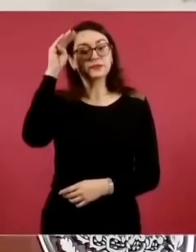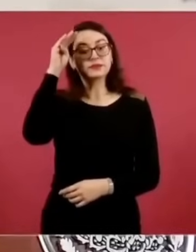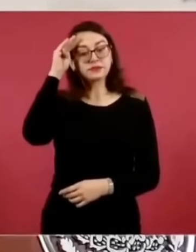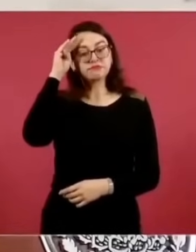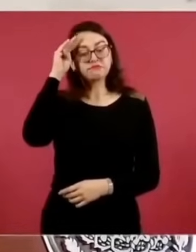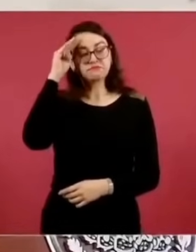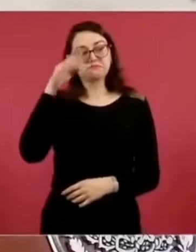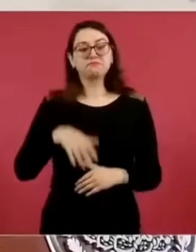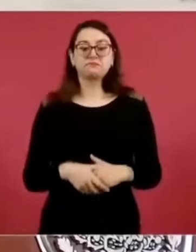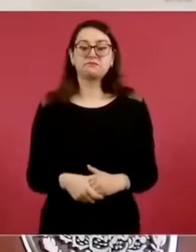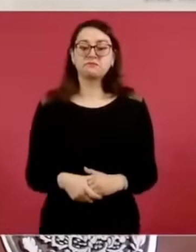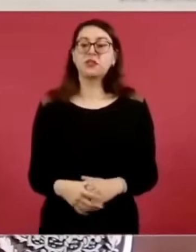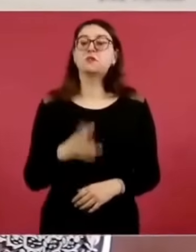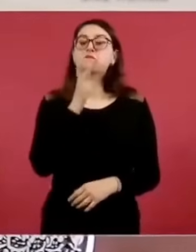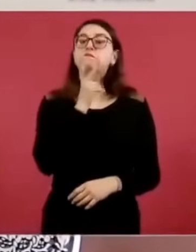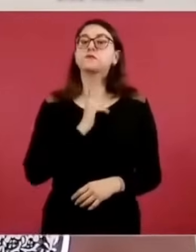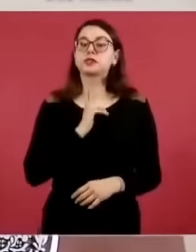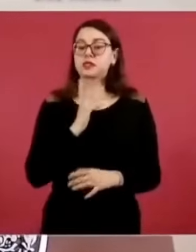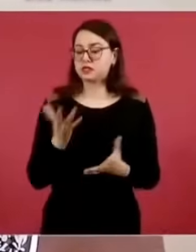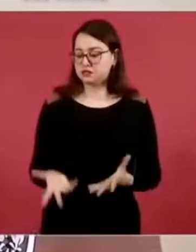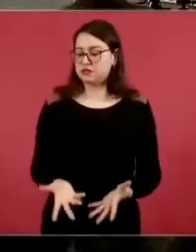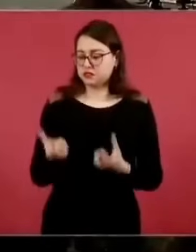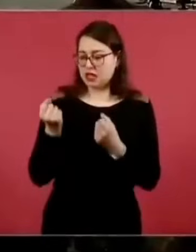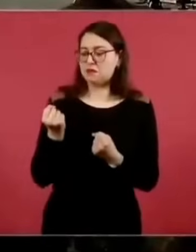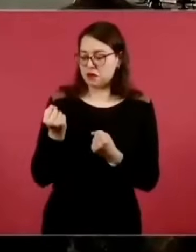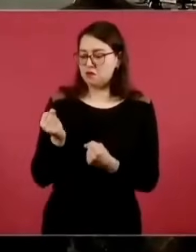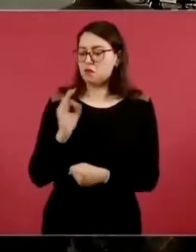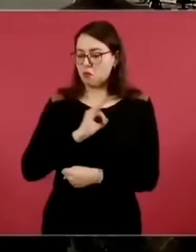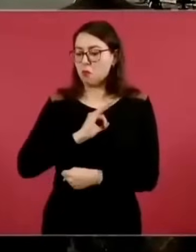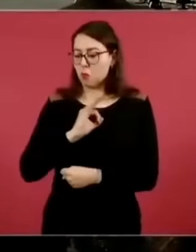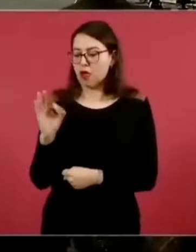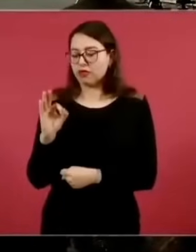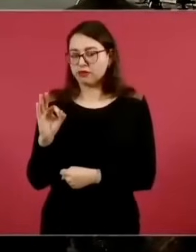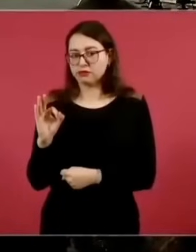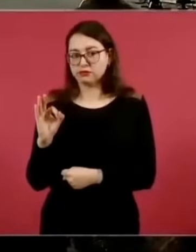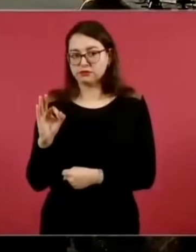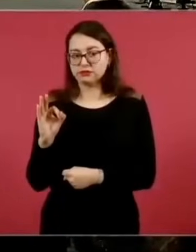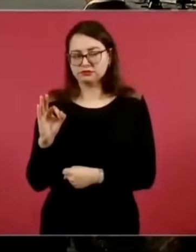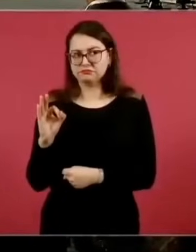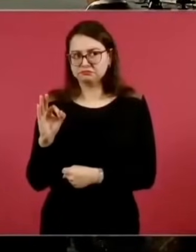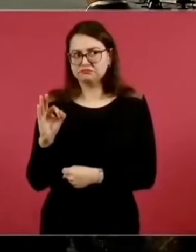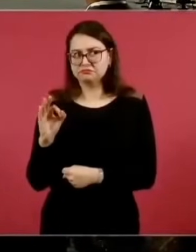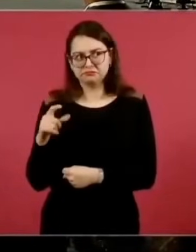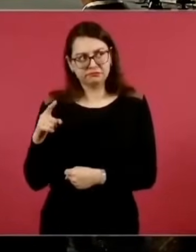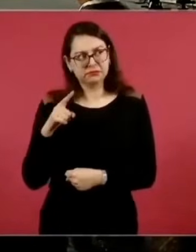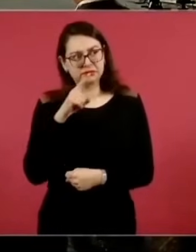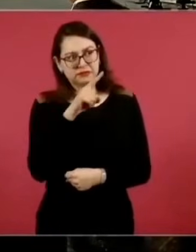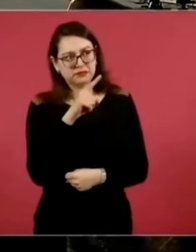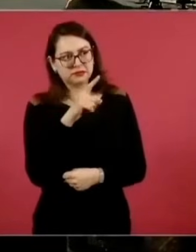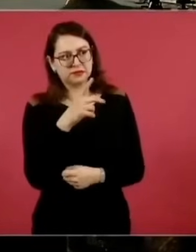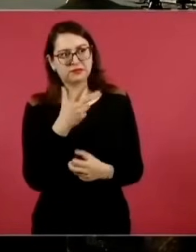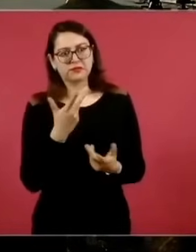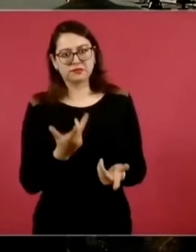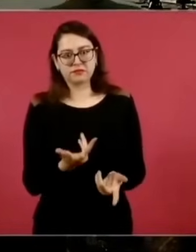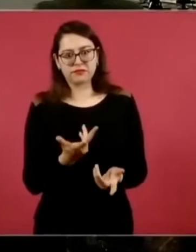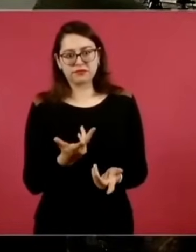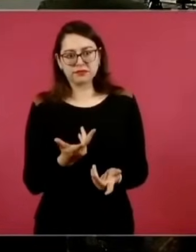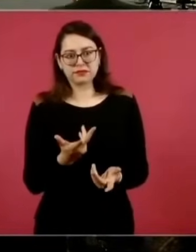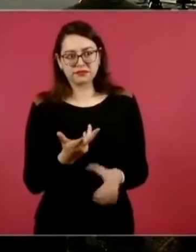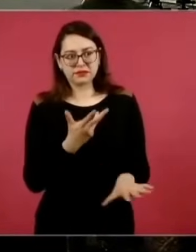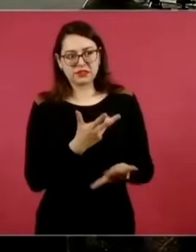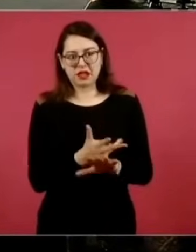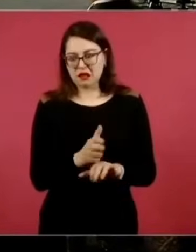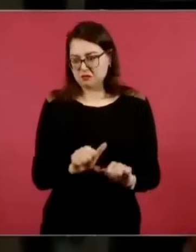cabo la expropiación sin riesgos de que nos invadieran, porque estaba en puerta la Segunda Guerra